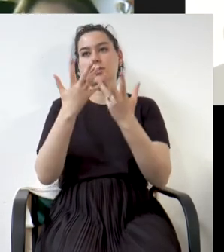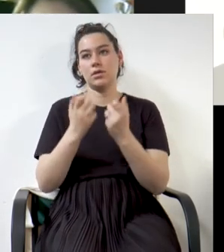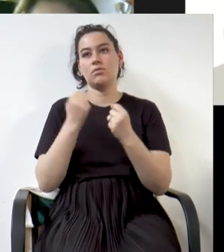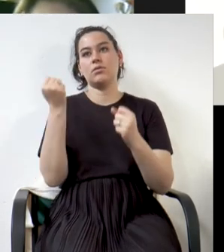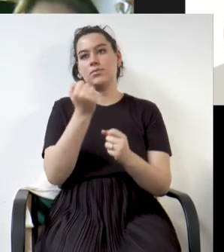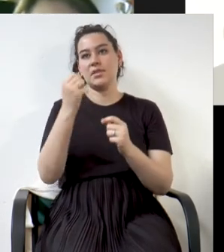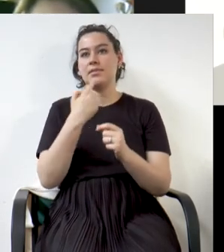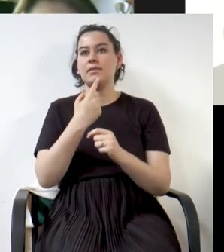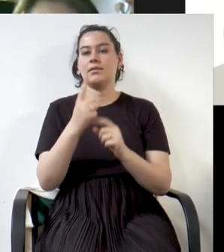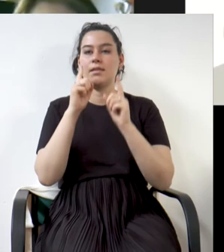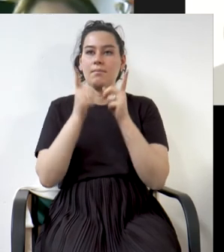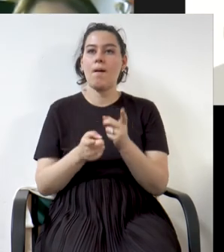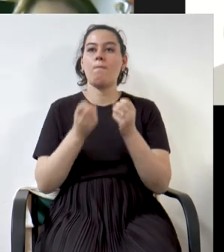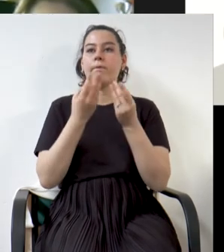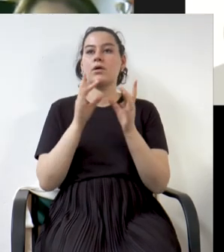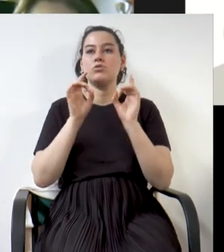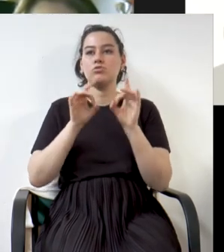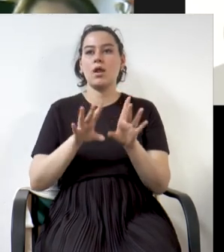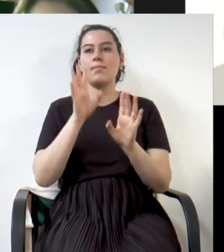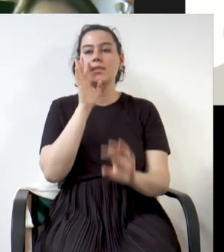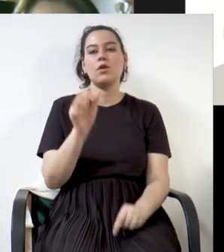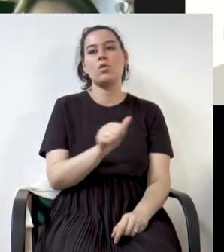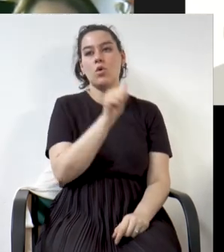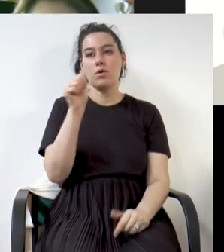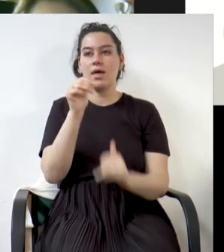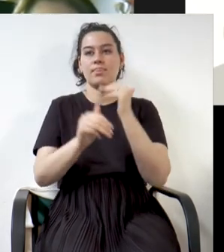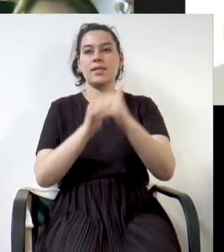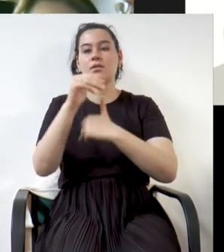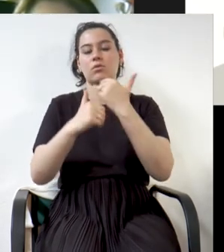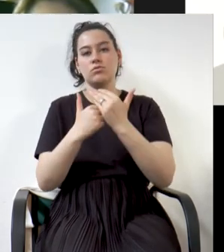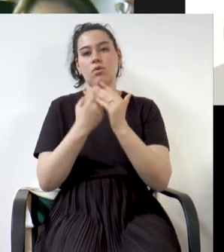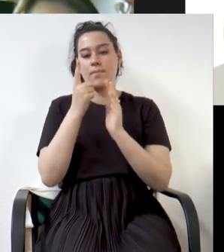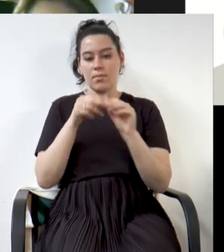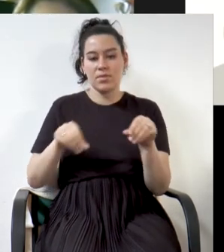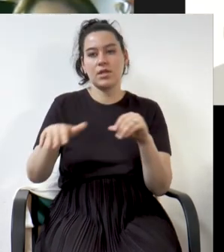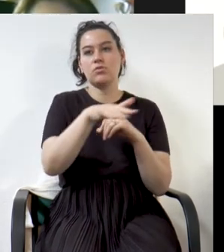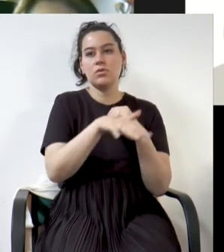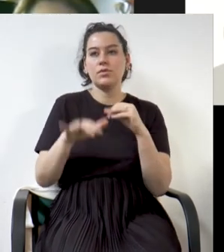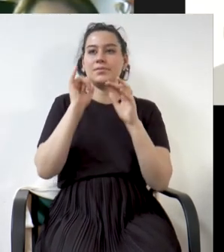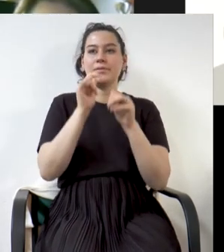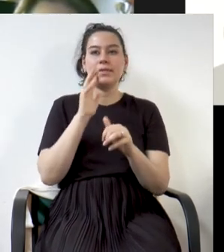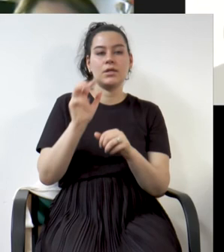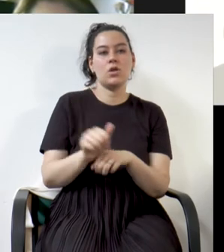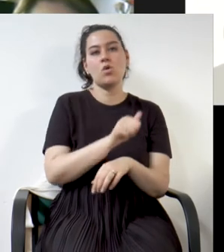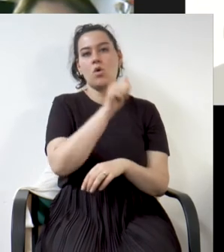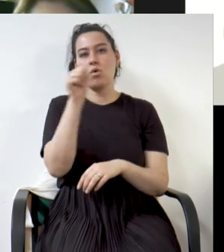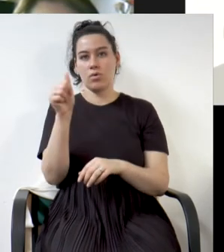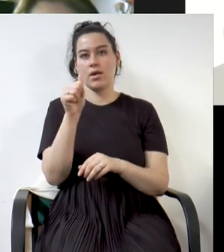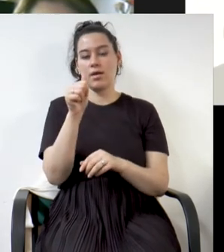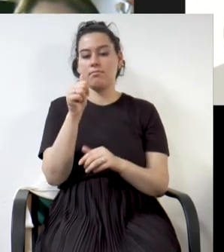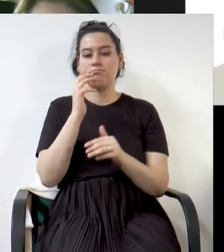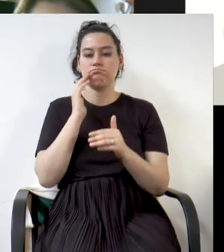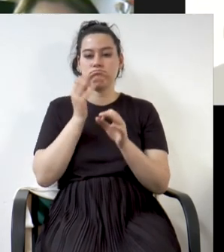hincapié especial, porque solamente se logra desarrollo territorial si logramos que la gente se radique y continúe su proceso